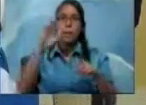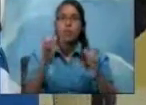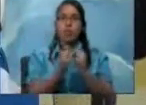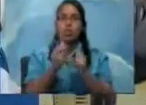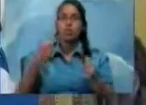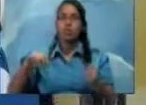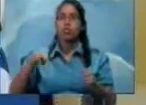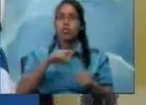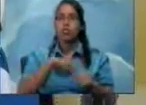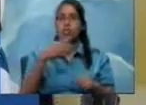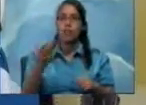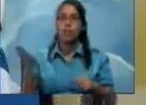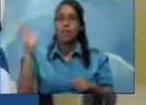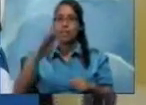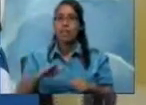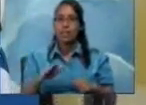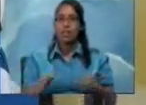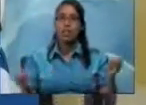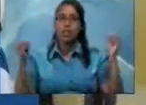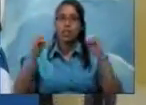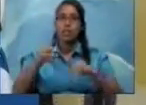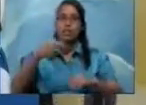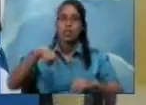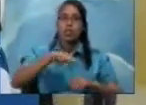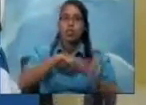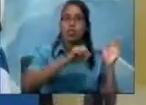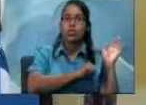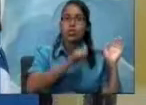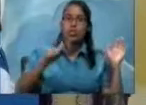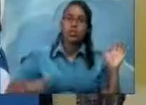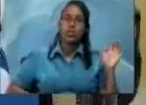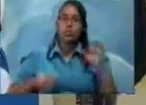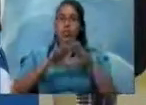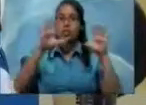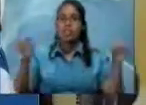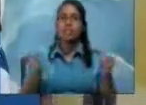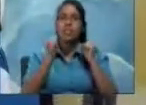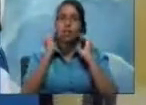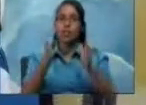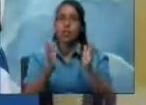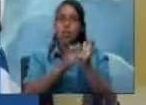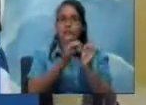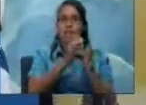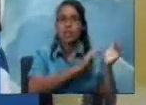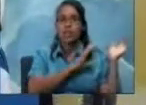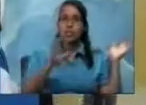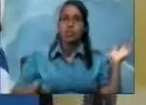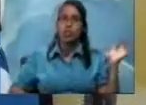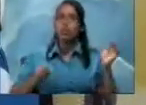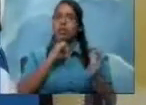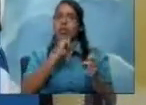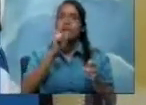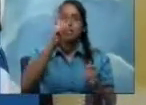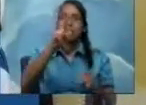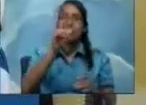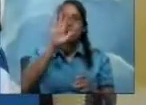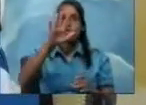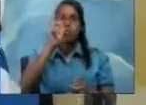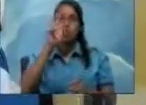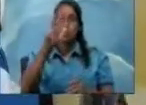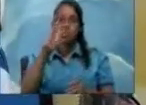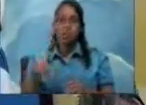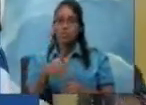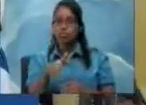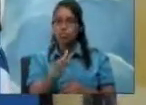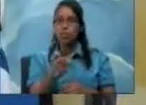Gran p que está en las brasas de nuestro Señor y Salvador Jesucristo eran 153 peces aquí